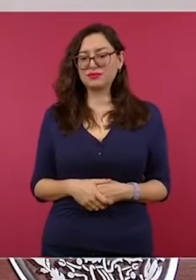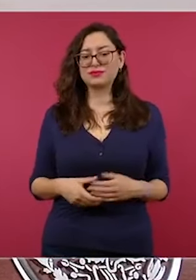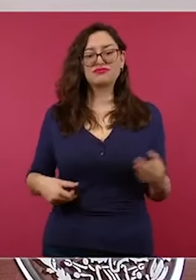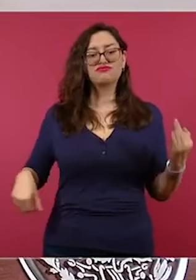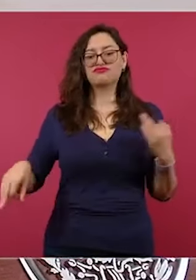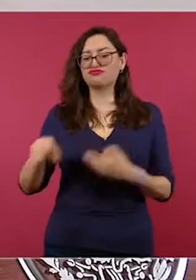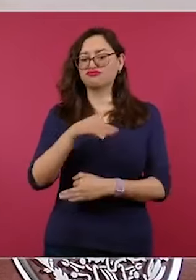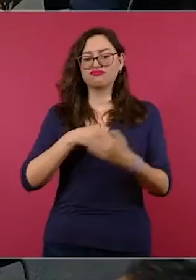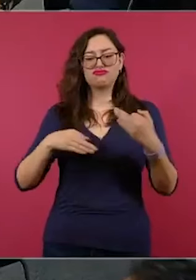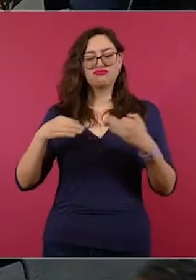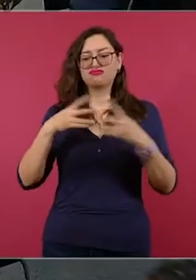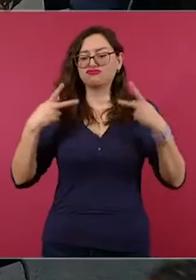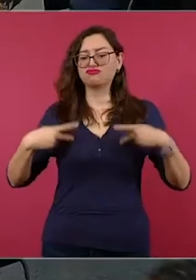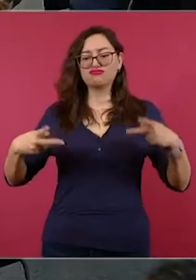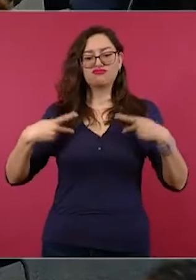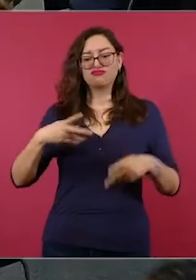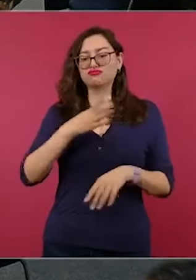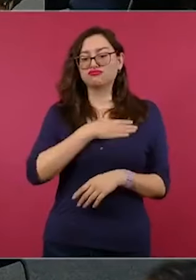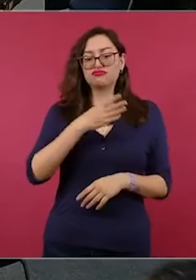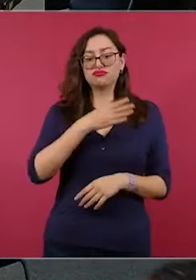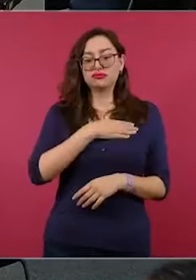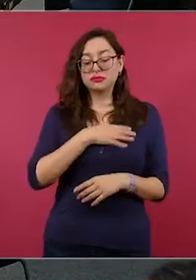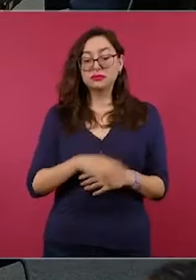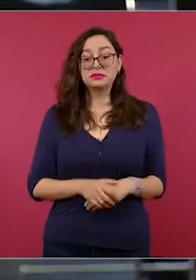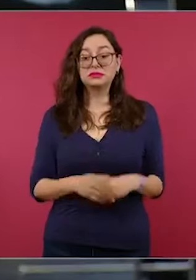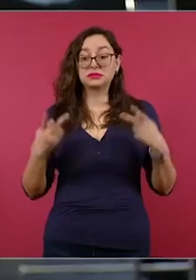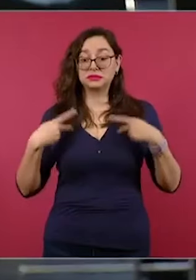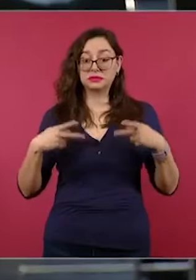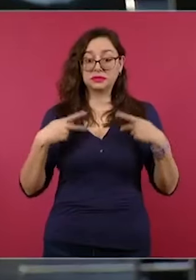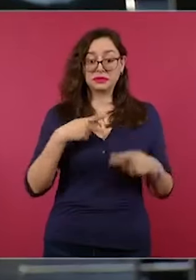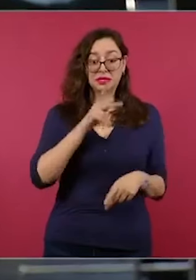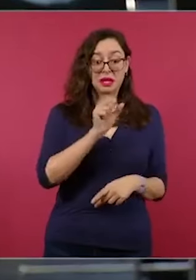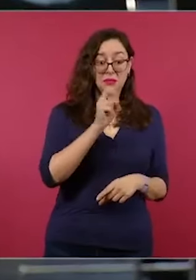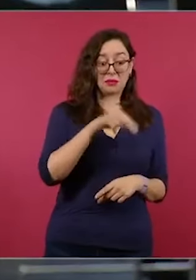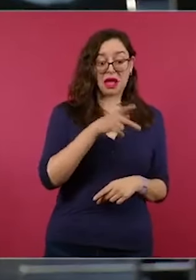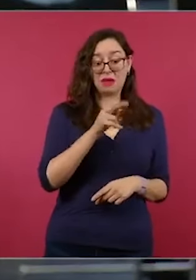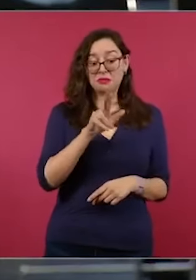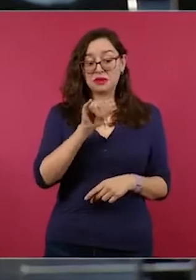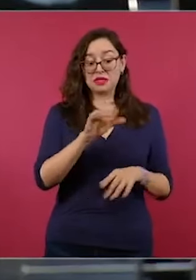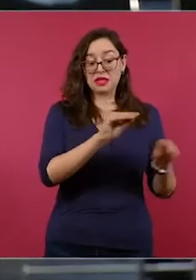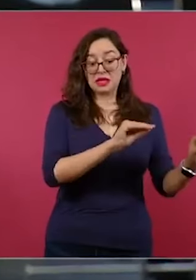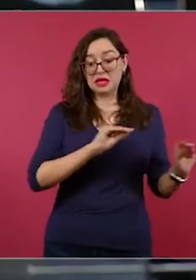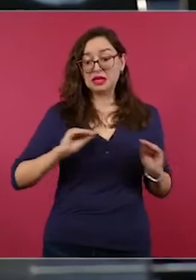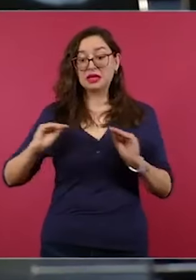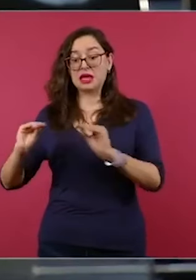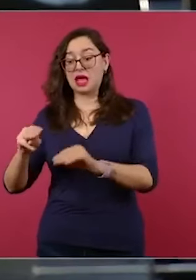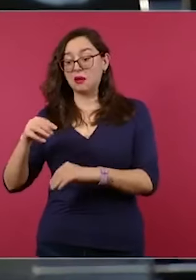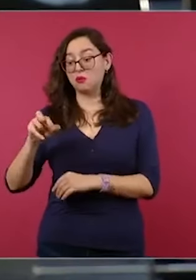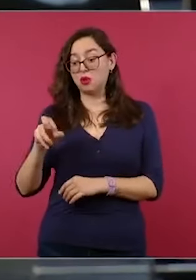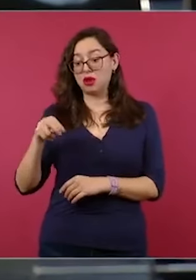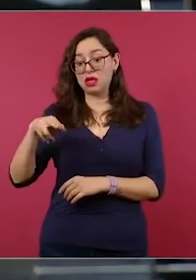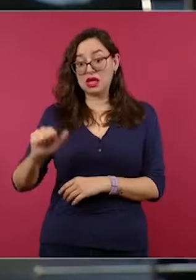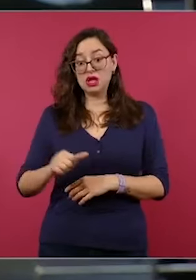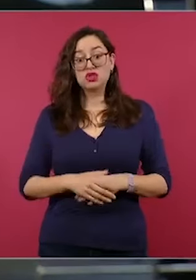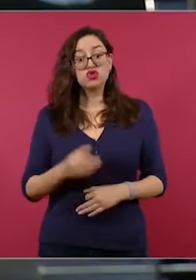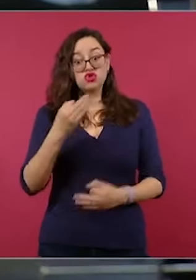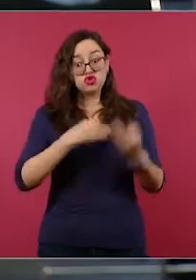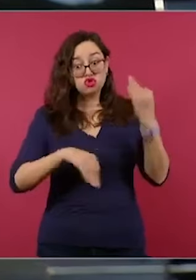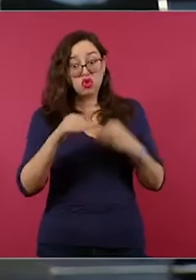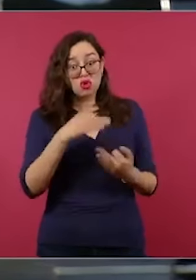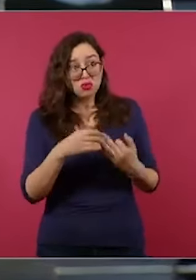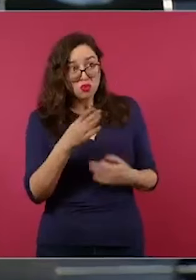buena panistas, gente. Priistas que estén por Morena van a llegar en Sonora, presidente. Todos son buenas personas. ¿También Manlio? También va